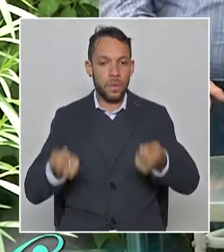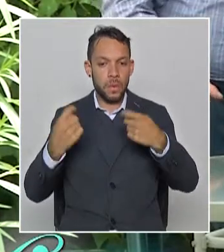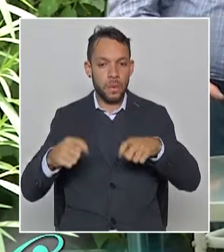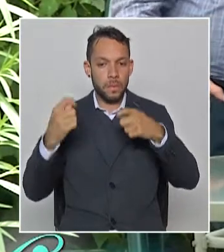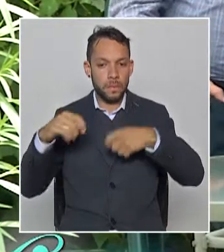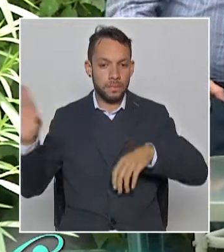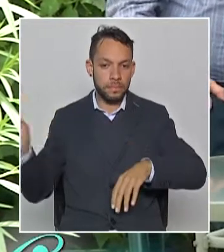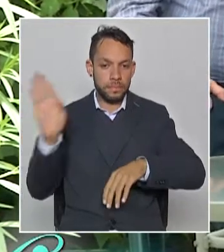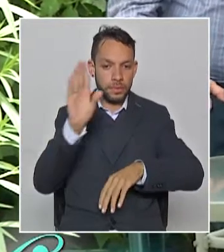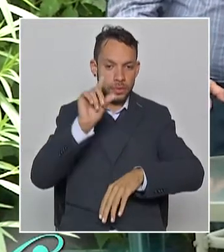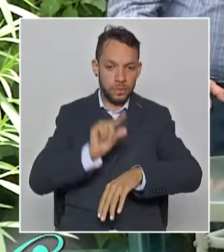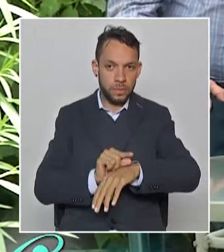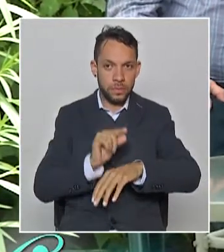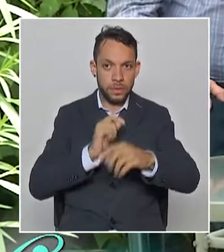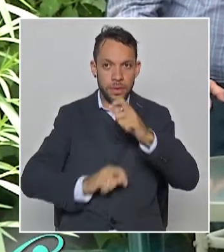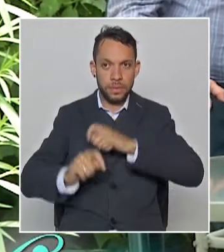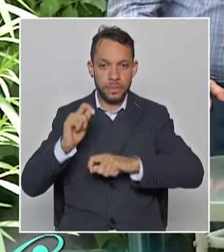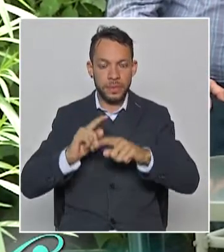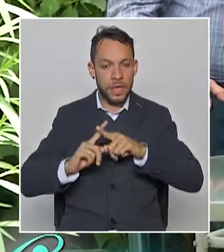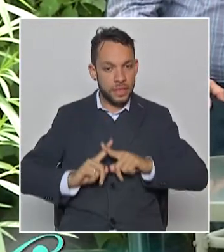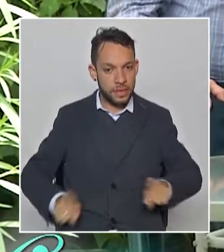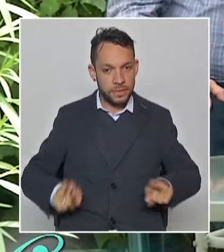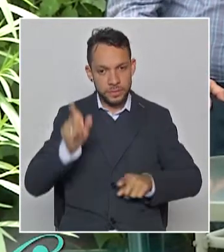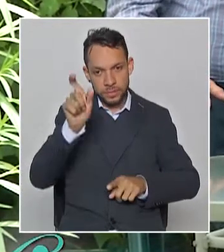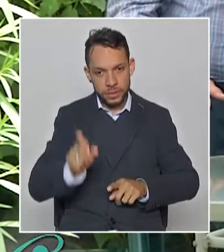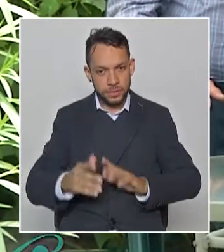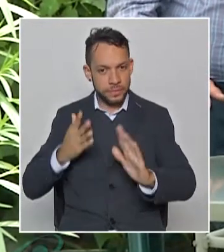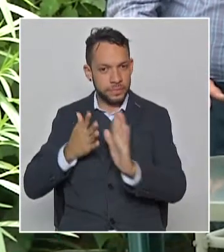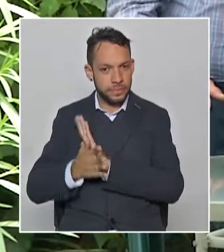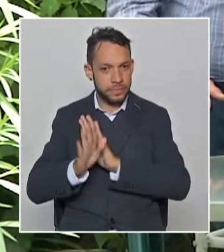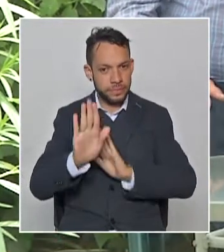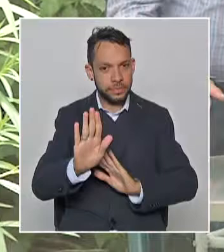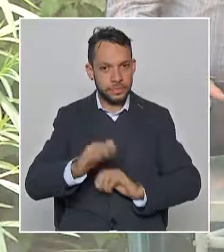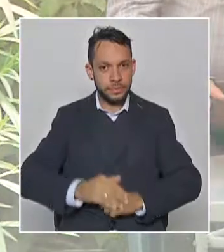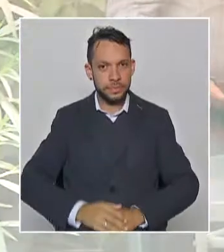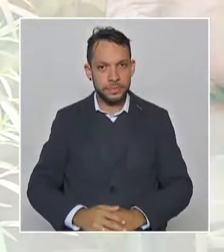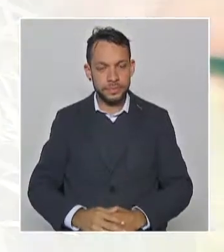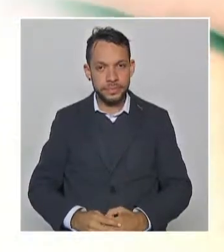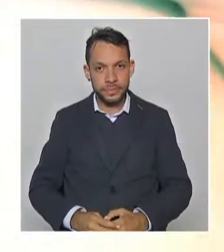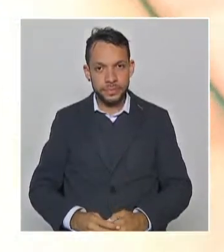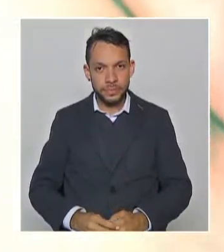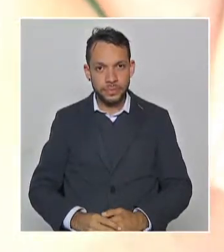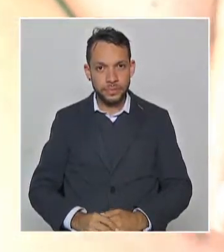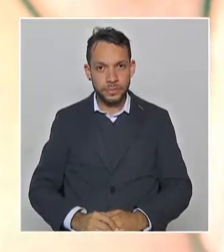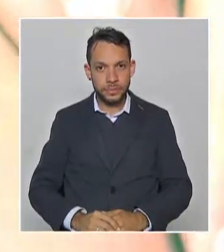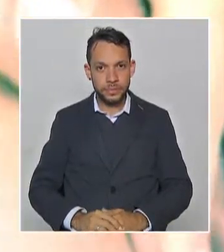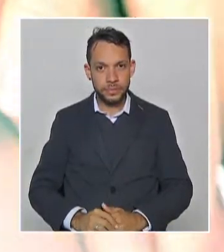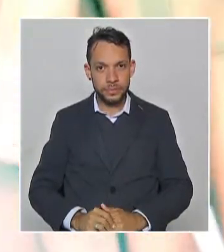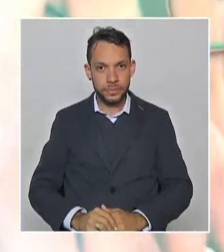y ya regresamos para hablar un poco de esa diferencia y la terapia directa. Ya volvemos.